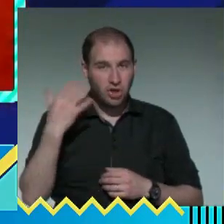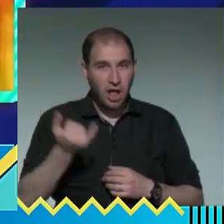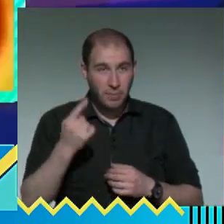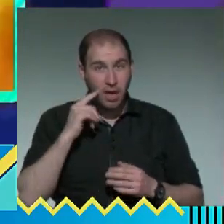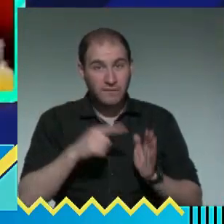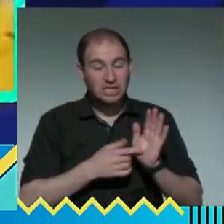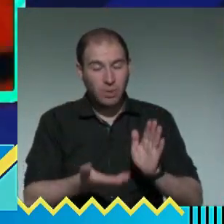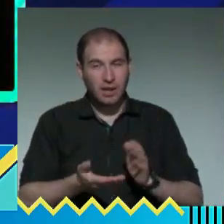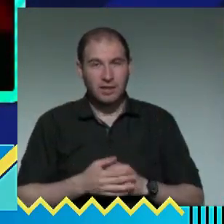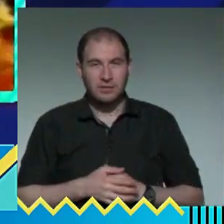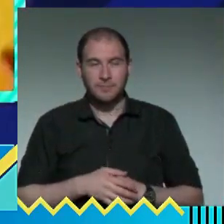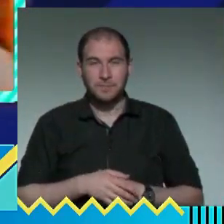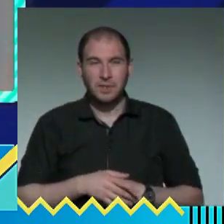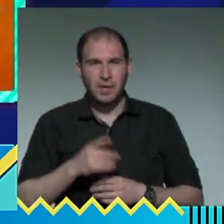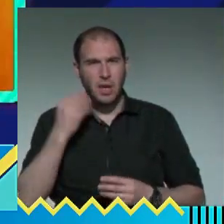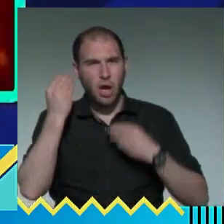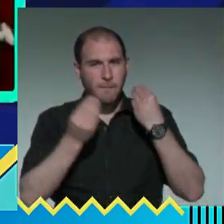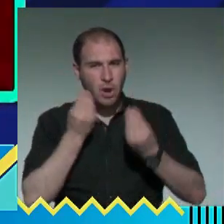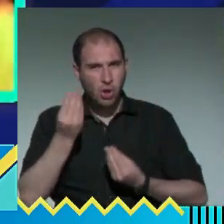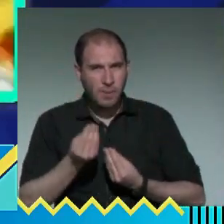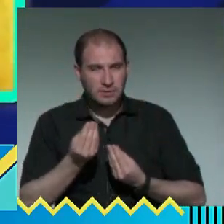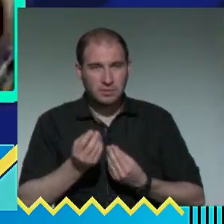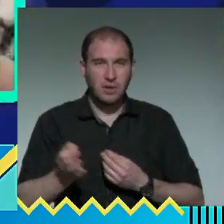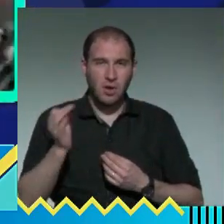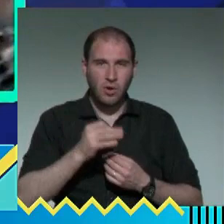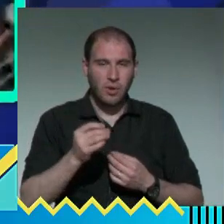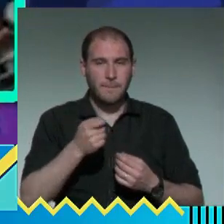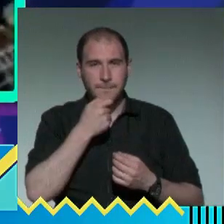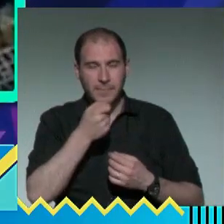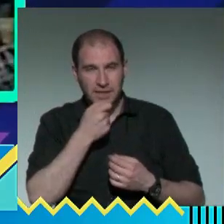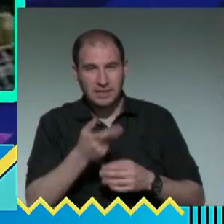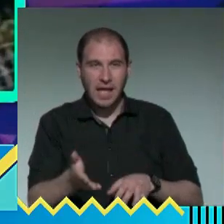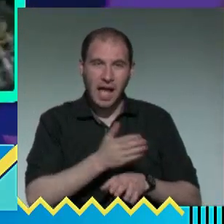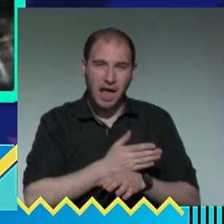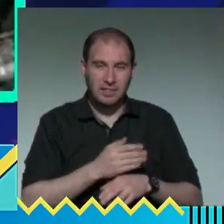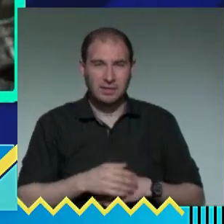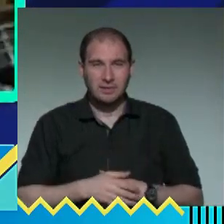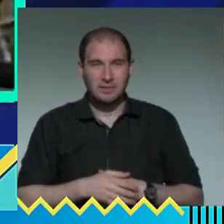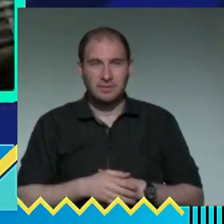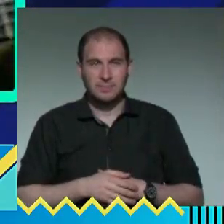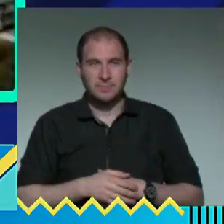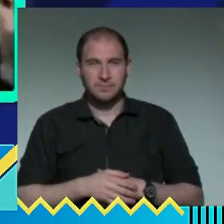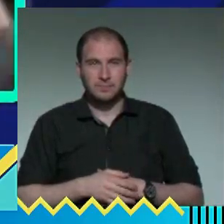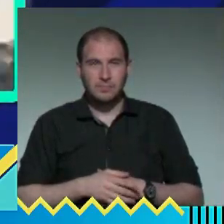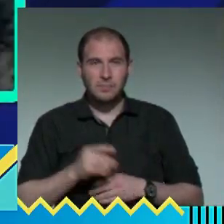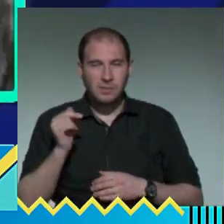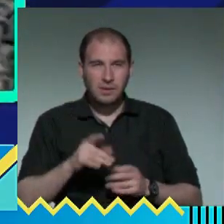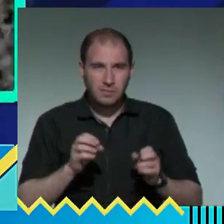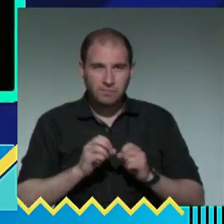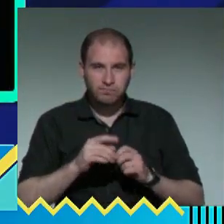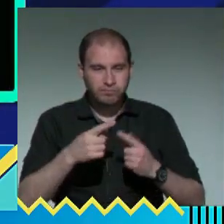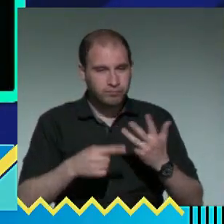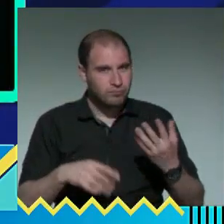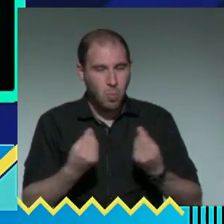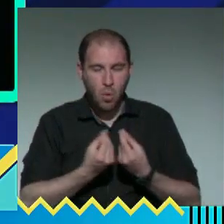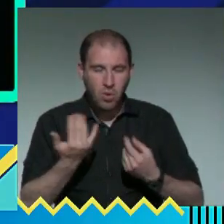pongamos visuales. O sea, hay una preocupación o una ronda de prensa previa al show. Hay todo un despliegue que yo